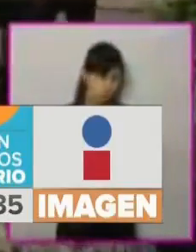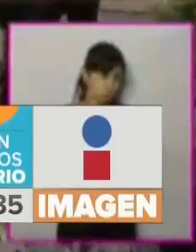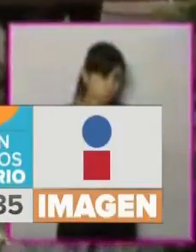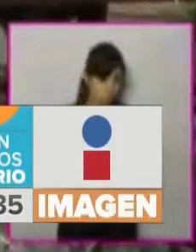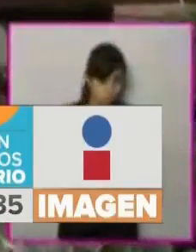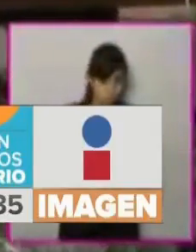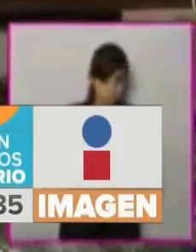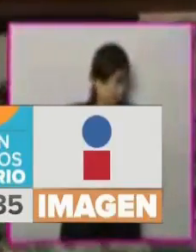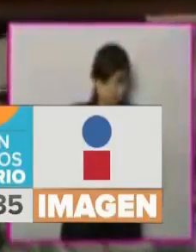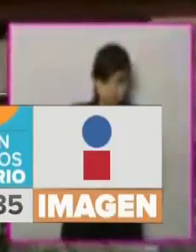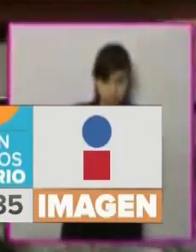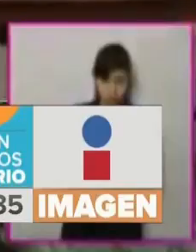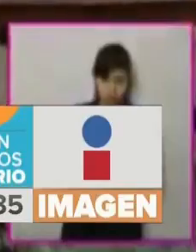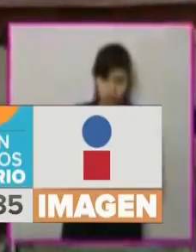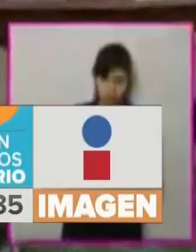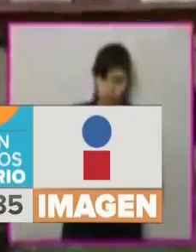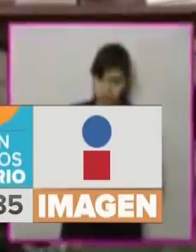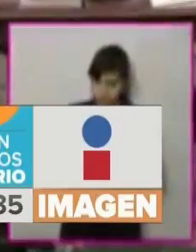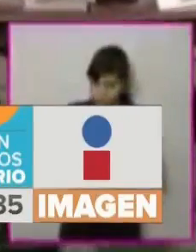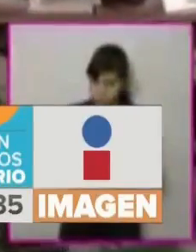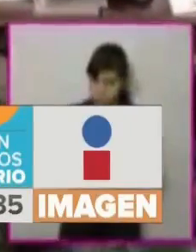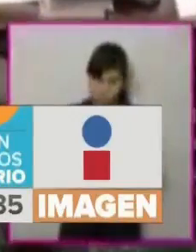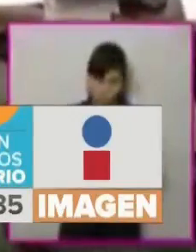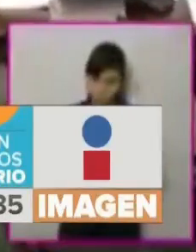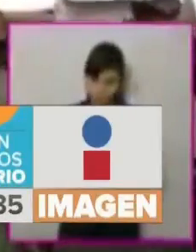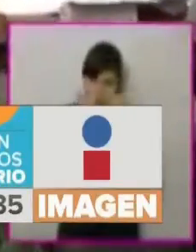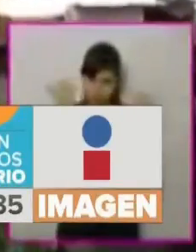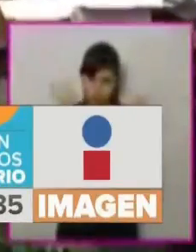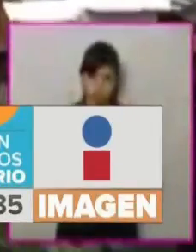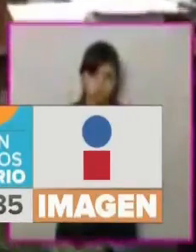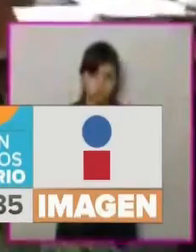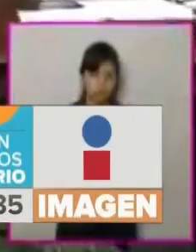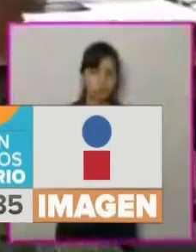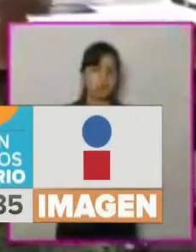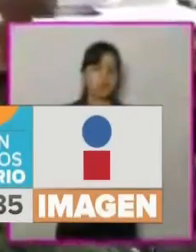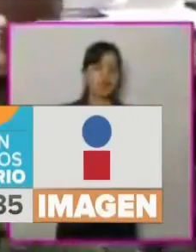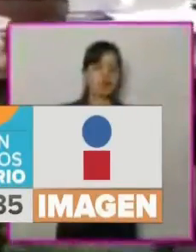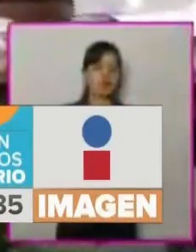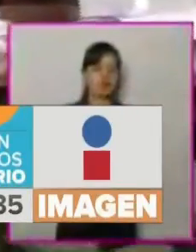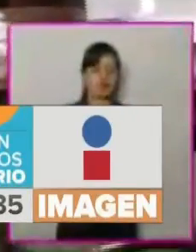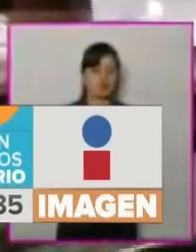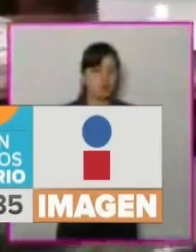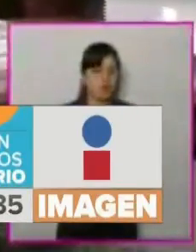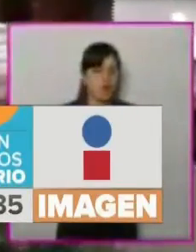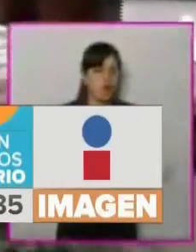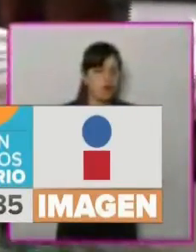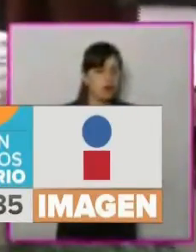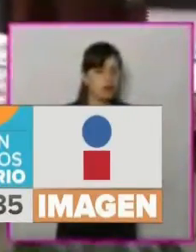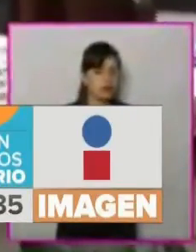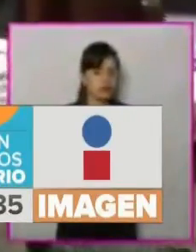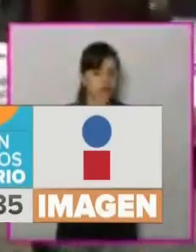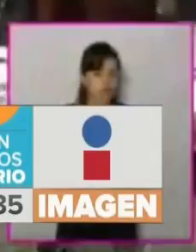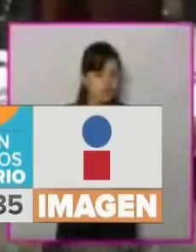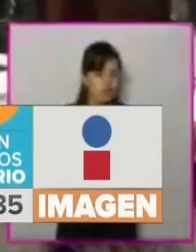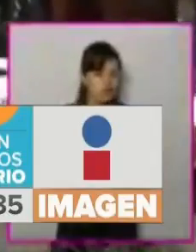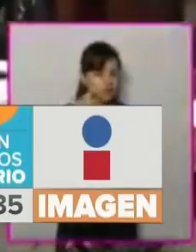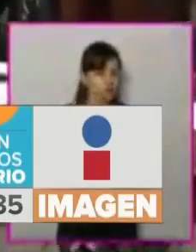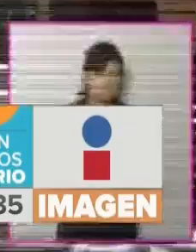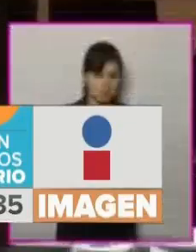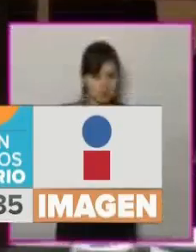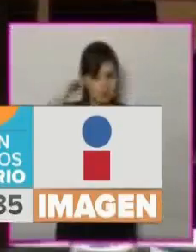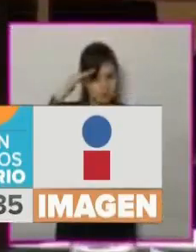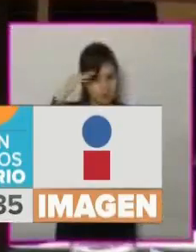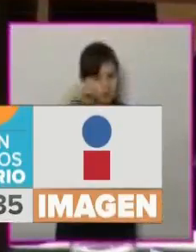políticos. Quienes son responsables de su comportamiento son directamente